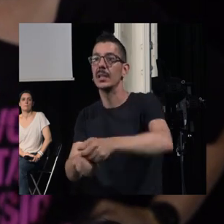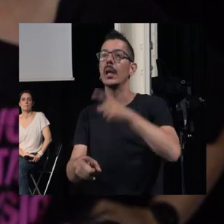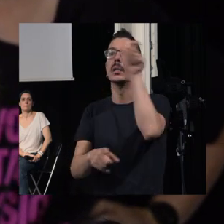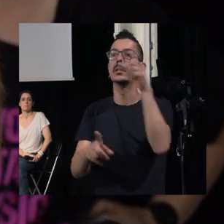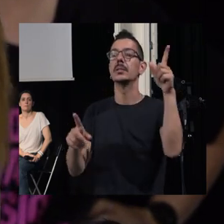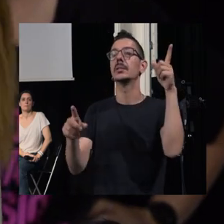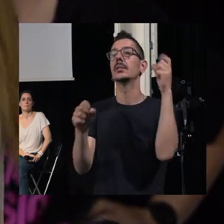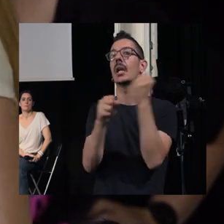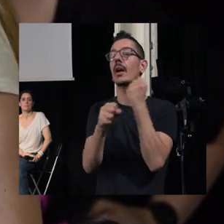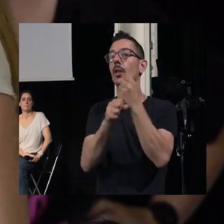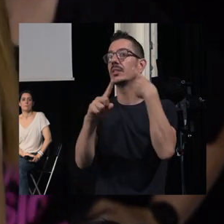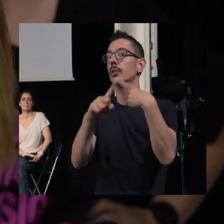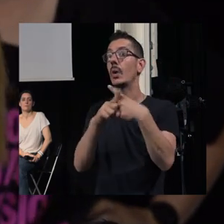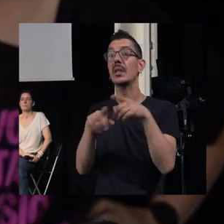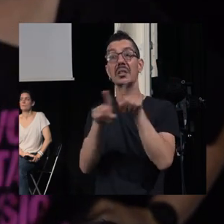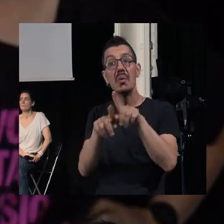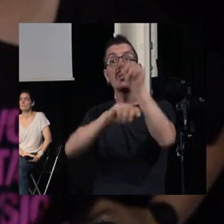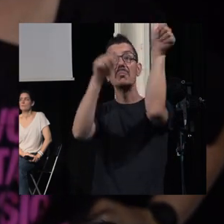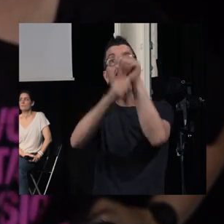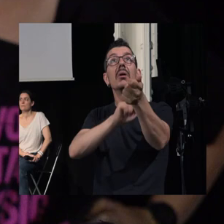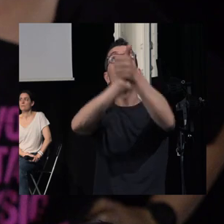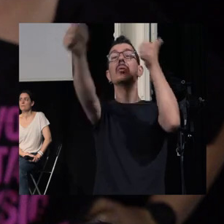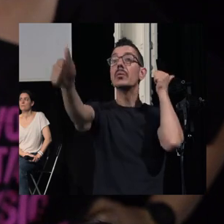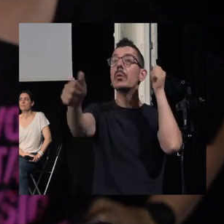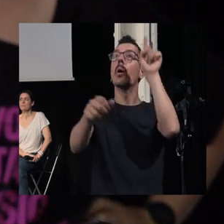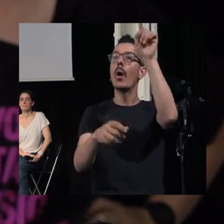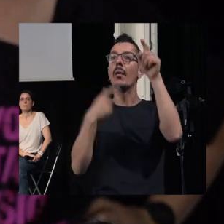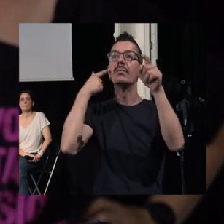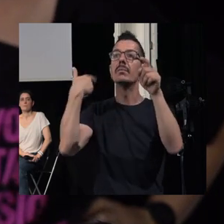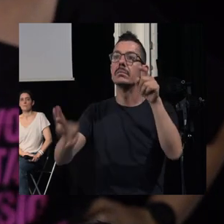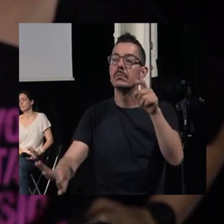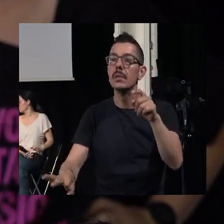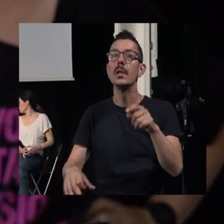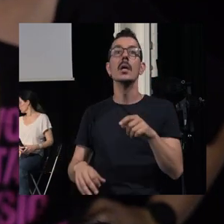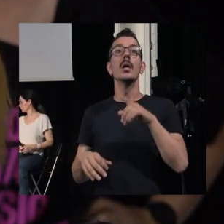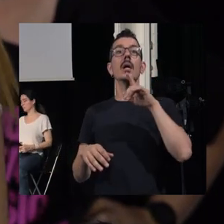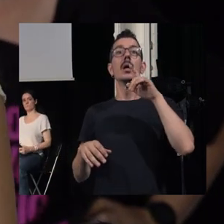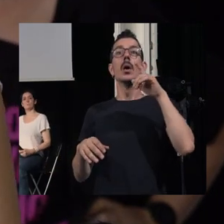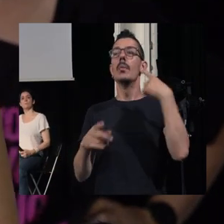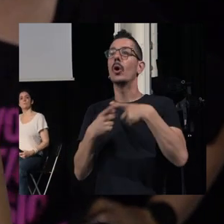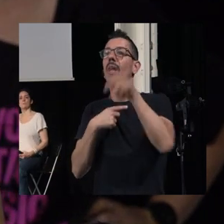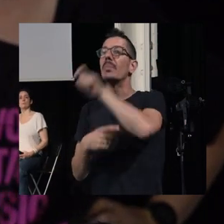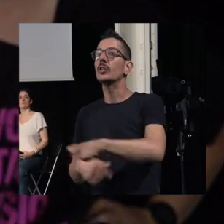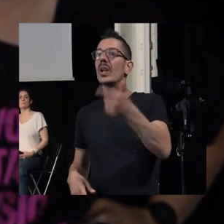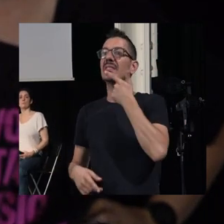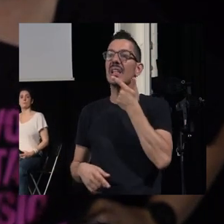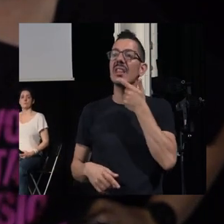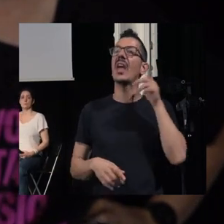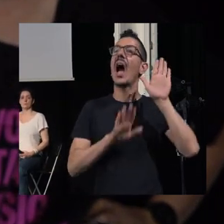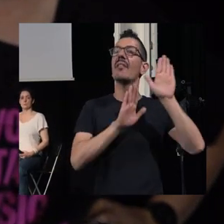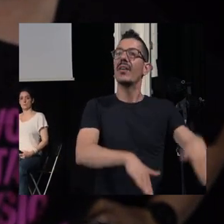siendo modelo. ¿Por qué las personas que estáis a favor de que las trabajadoras sexuales tengamos derecho